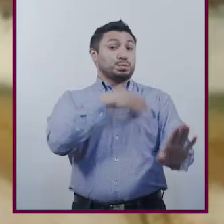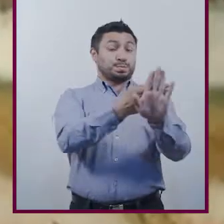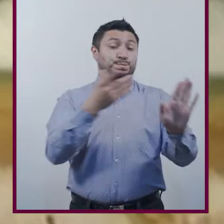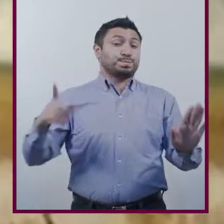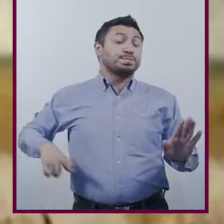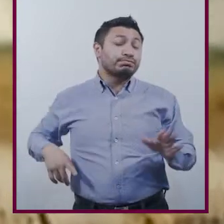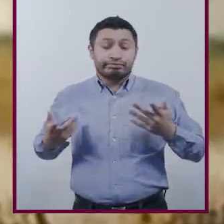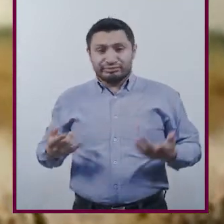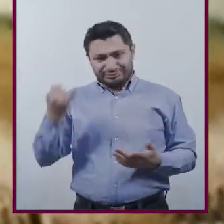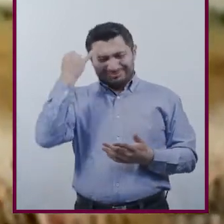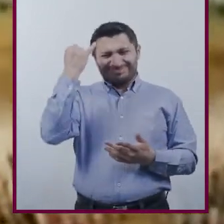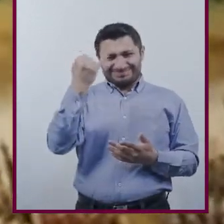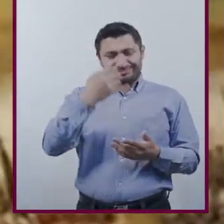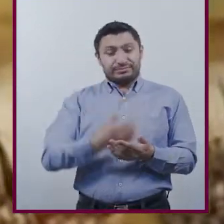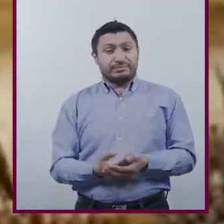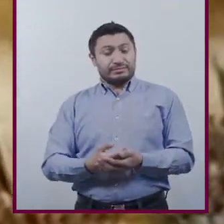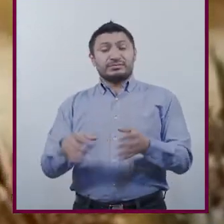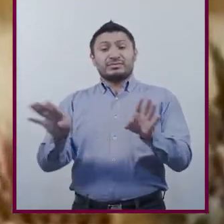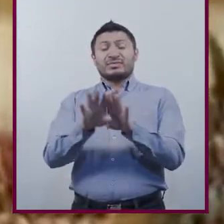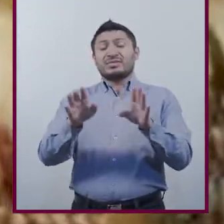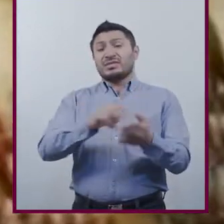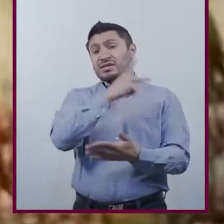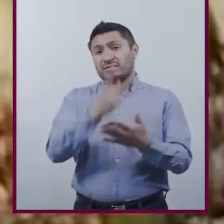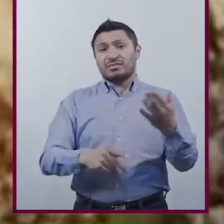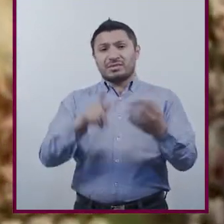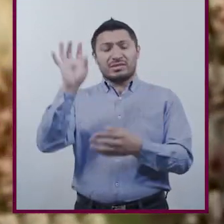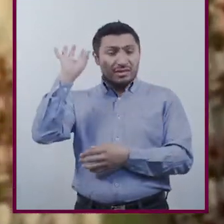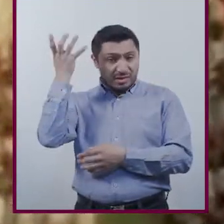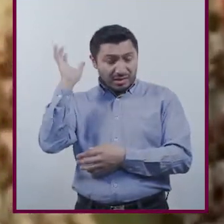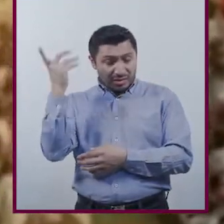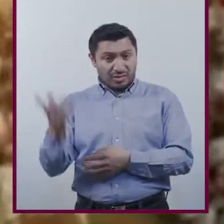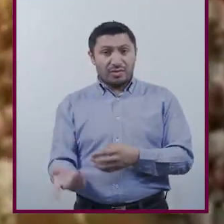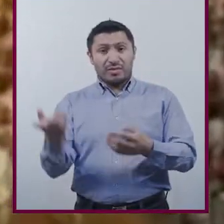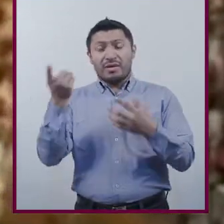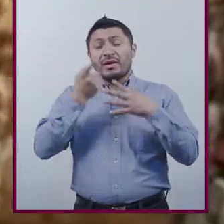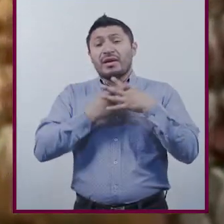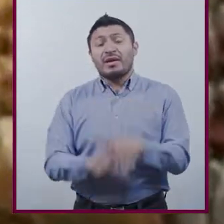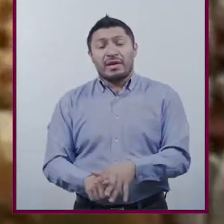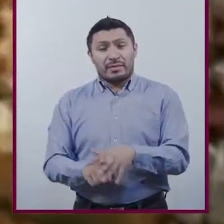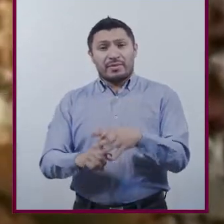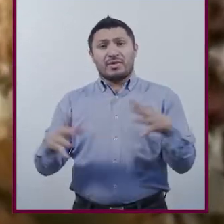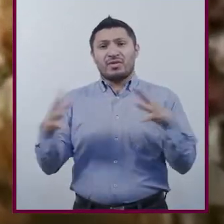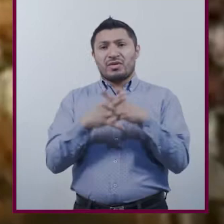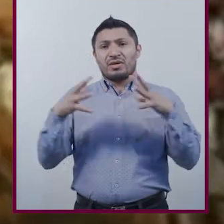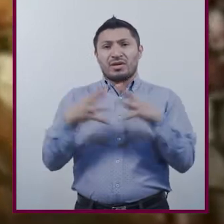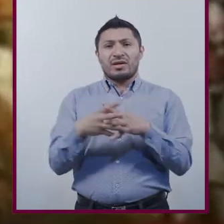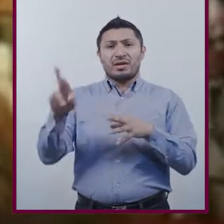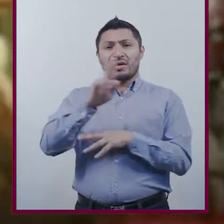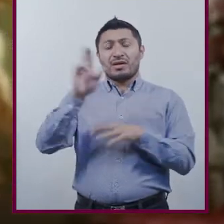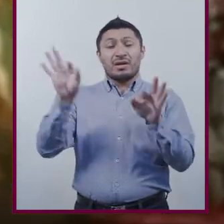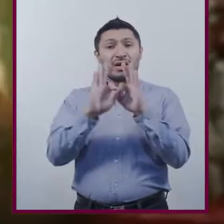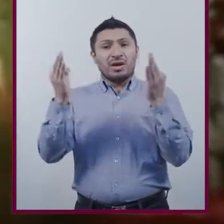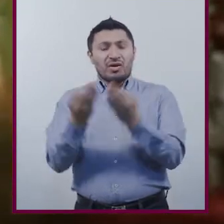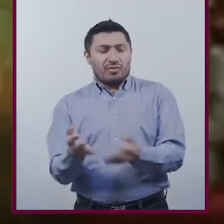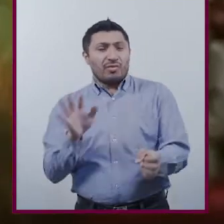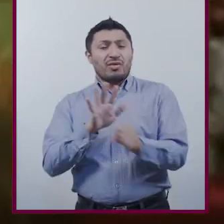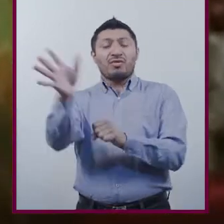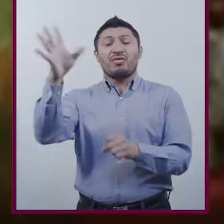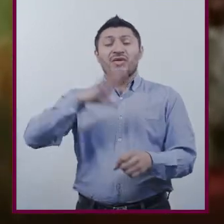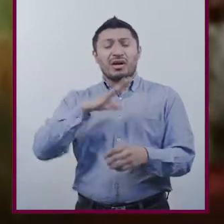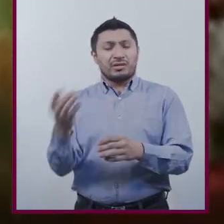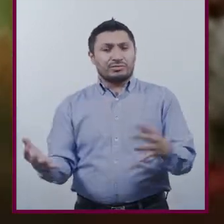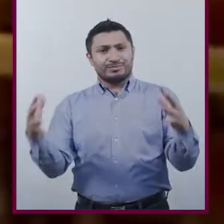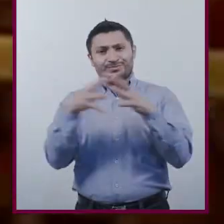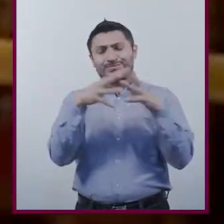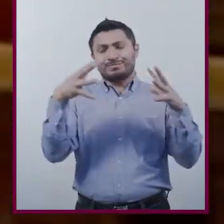Estado. Se considera que la proclamación de este Plan de Tacubaya dio inicio a la Guerra de Reforma, en la cual se enfrentaron, por